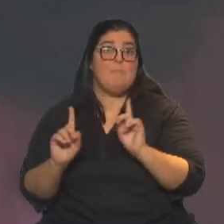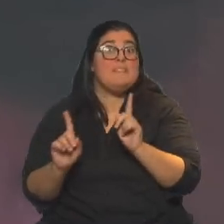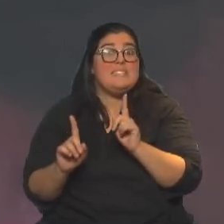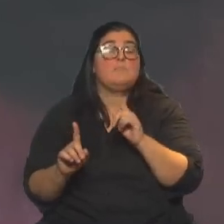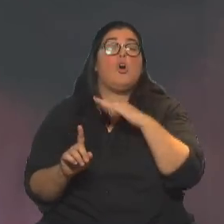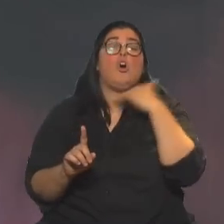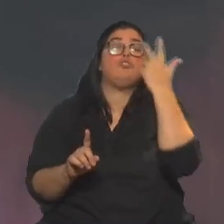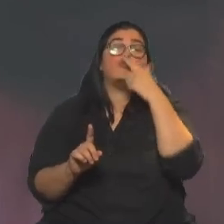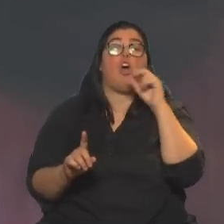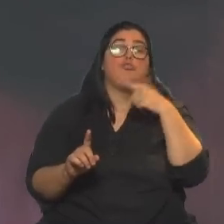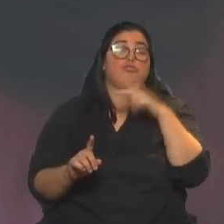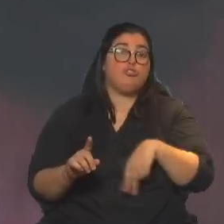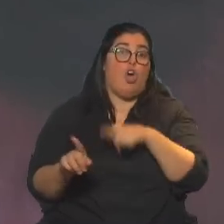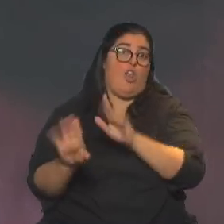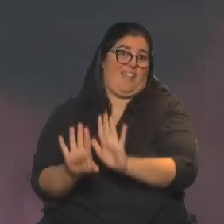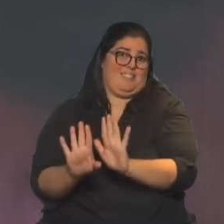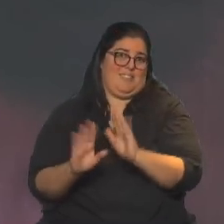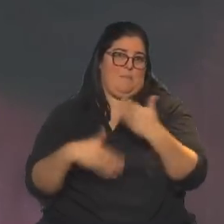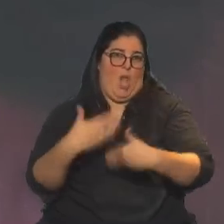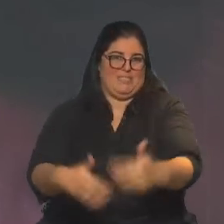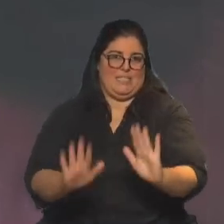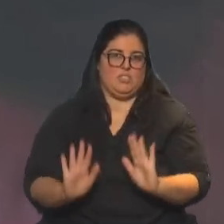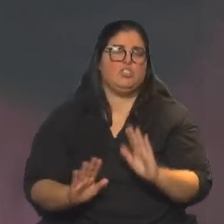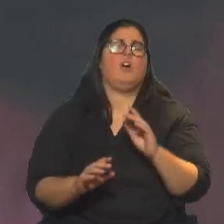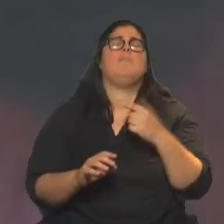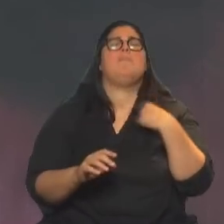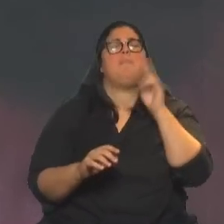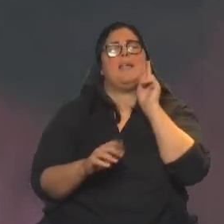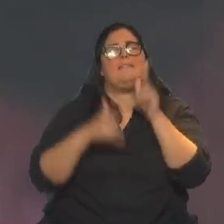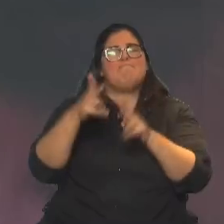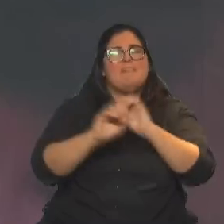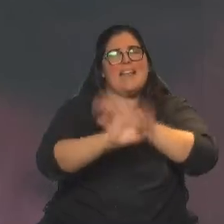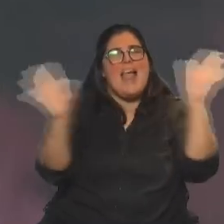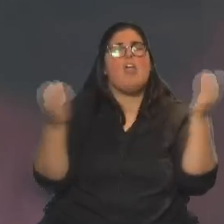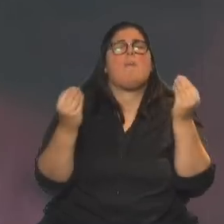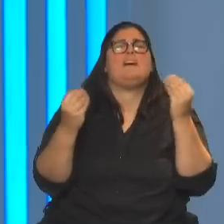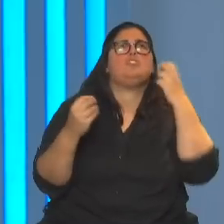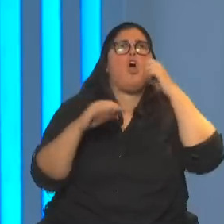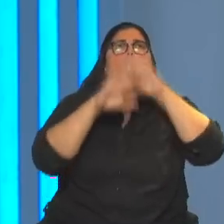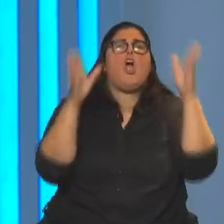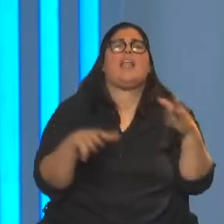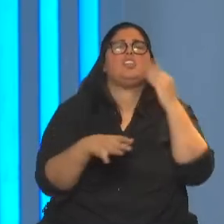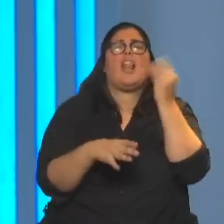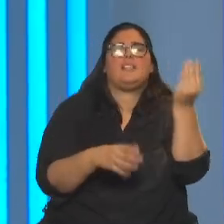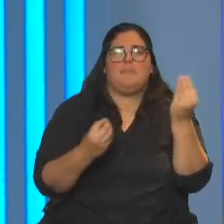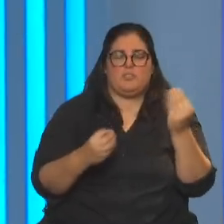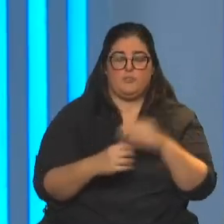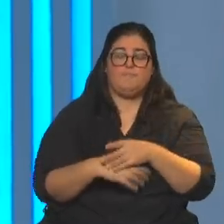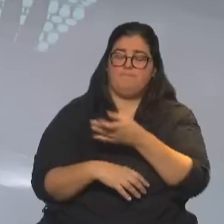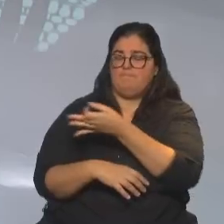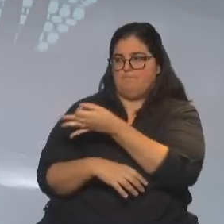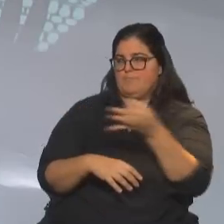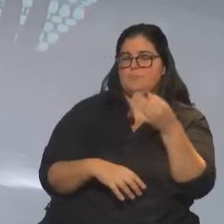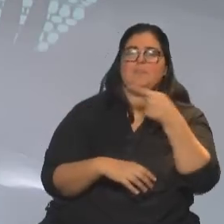para tener una idea bien concreta de lo que ha pasado en el Parlamento inglés. Eber. Sí, efectivamente, Pablo. Lo que sucedió